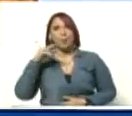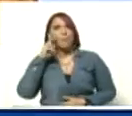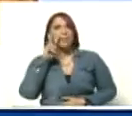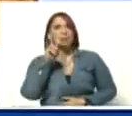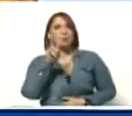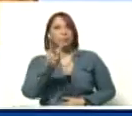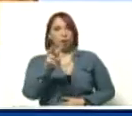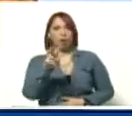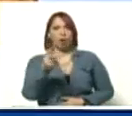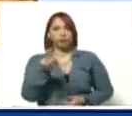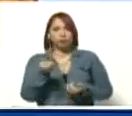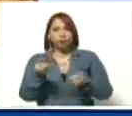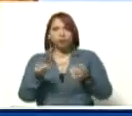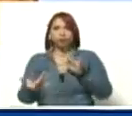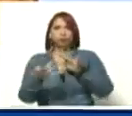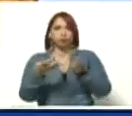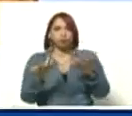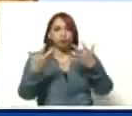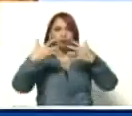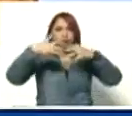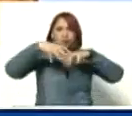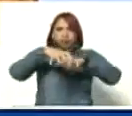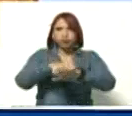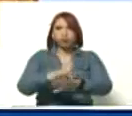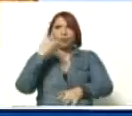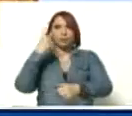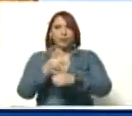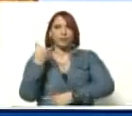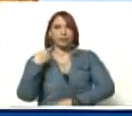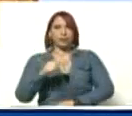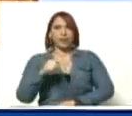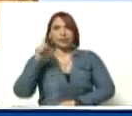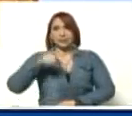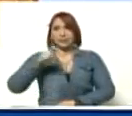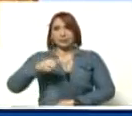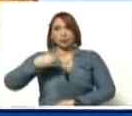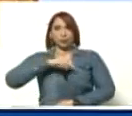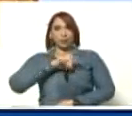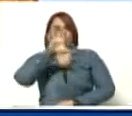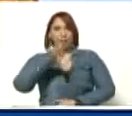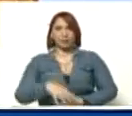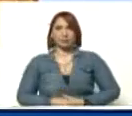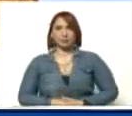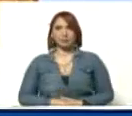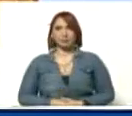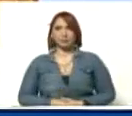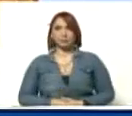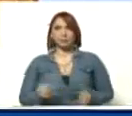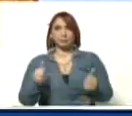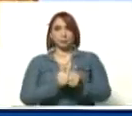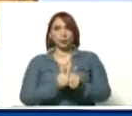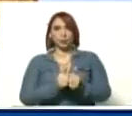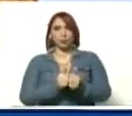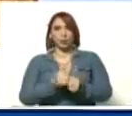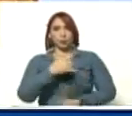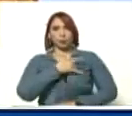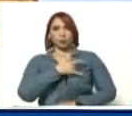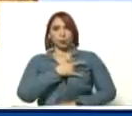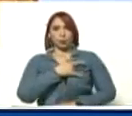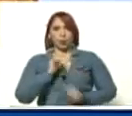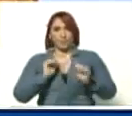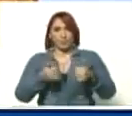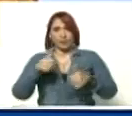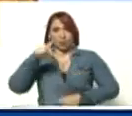la coordinación, del engranaje que deben tener las necesidades de nuestra patria con estas carreras que inician hoy